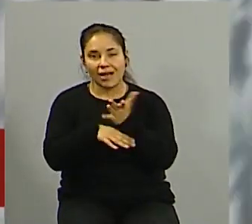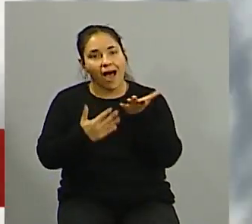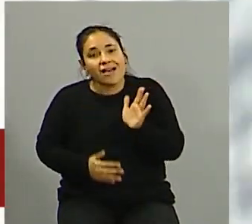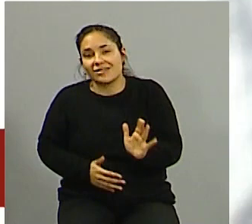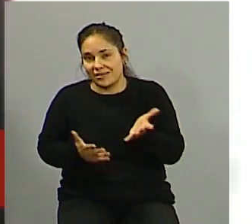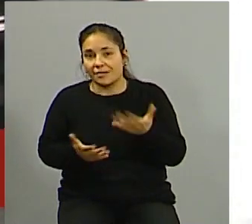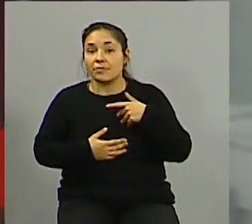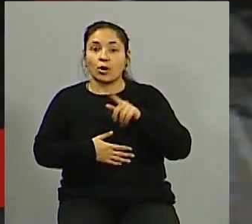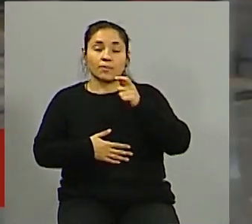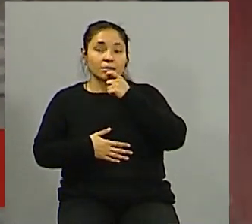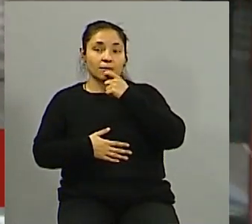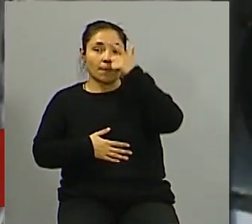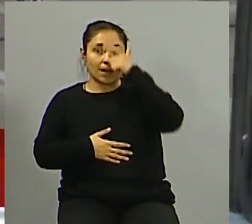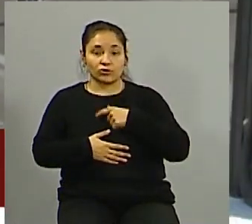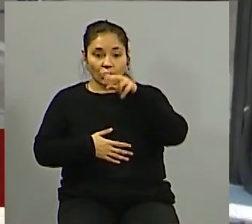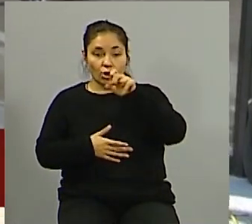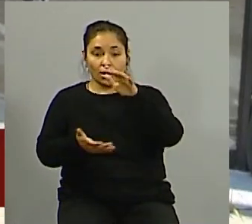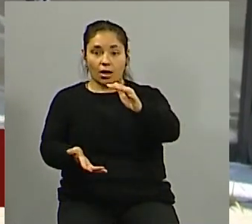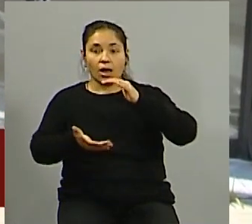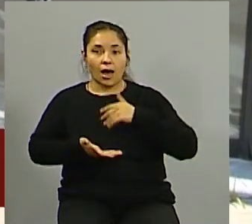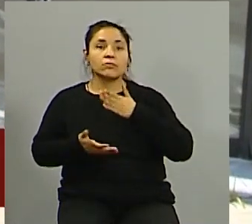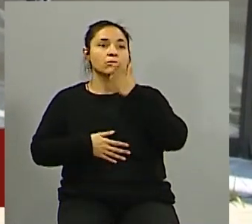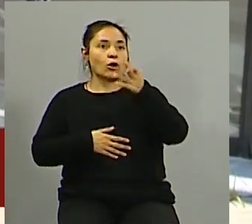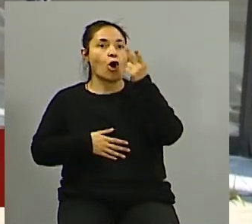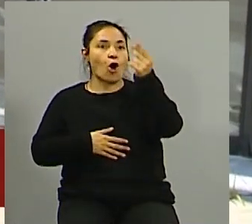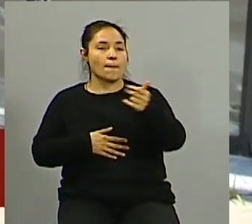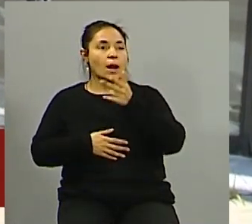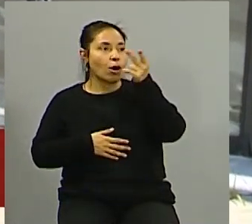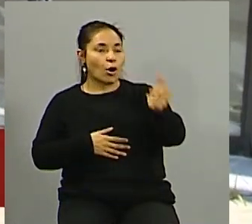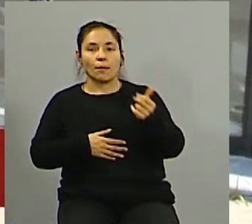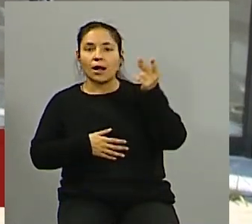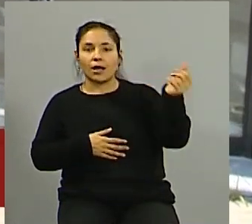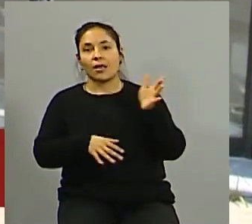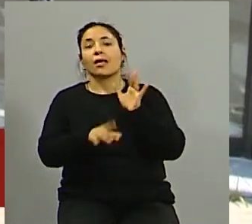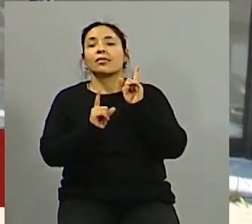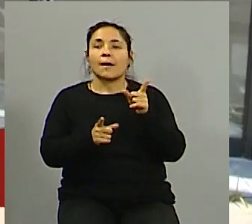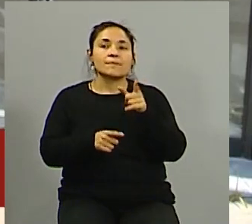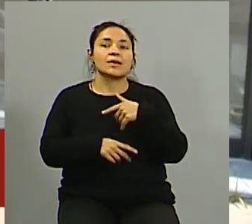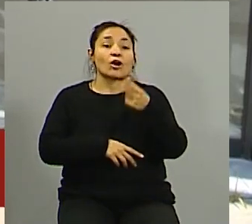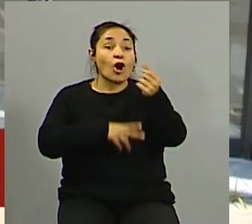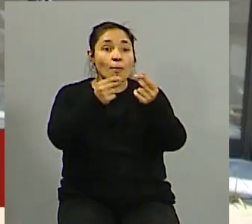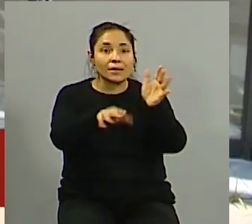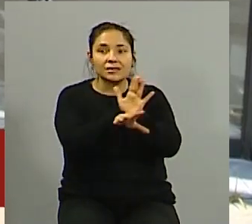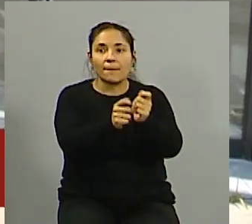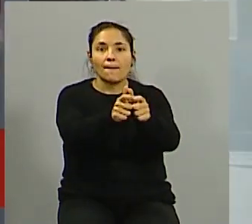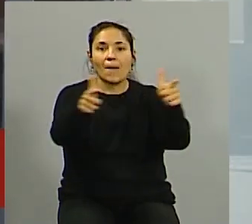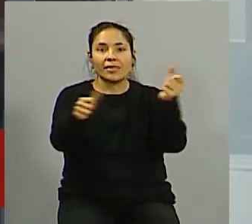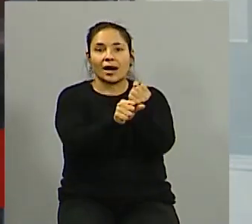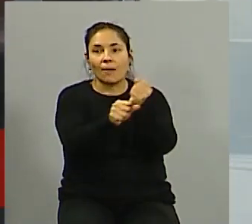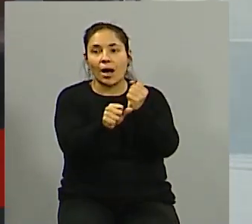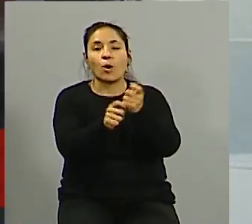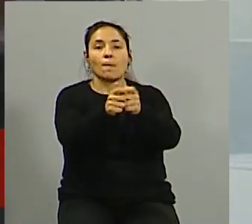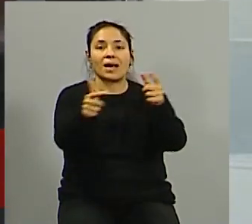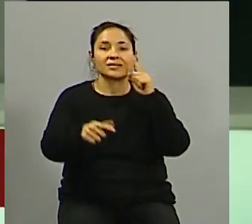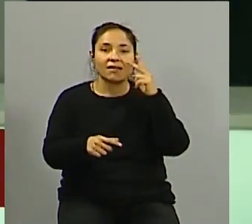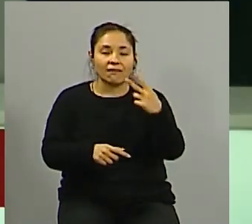jubilado seguramente va a ir a comprar, y mayor cantidad de consumo significa mayor cantidad de puestos de trabajo, y mayor cantidad de consumo significa más IVA y significa